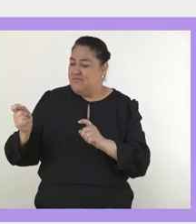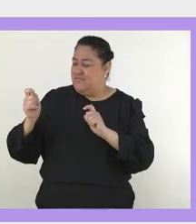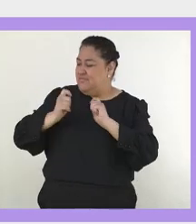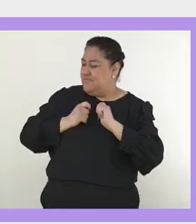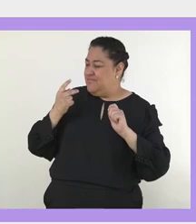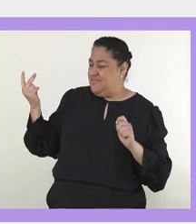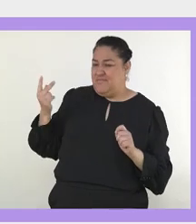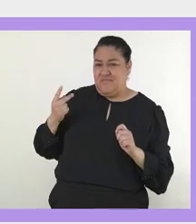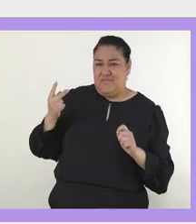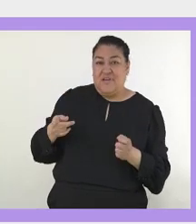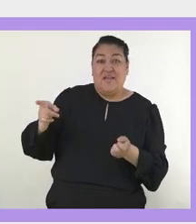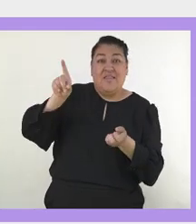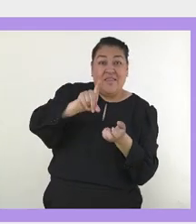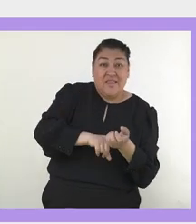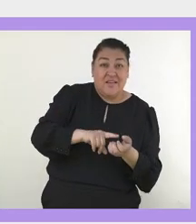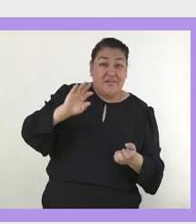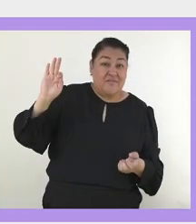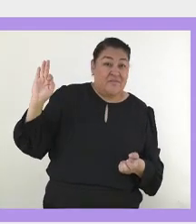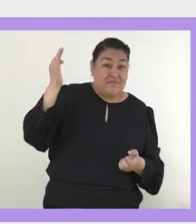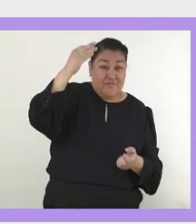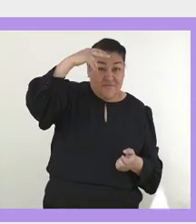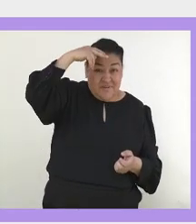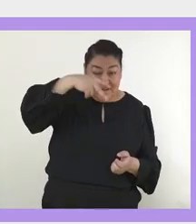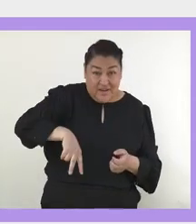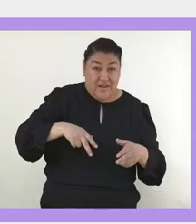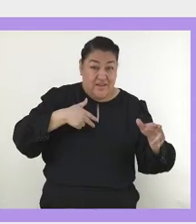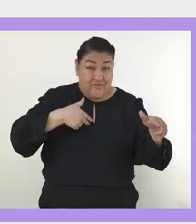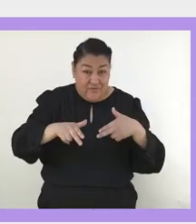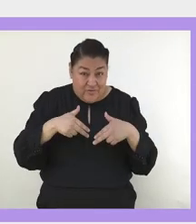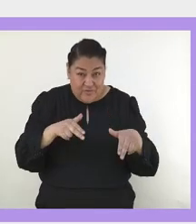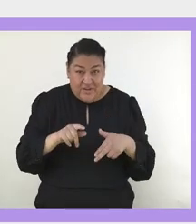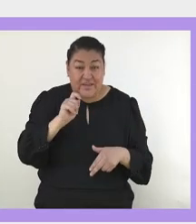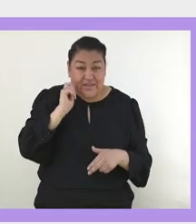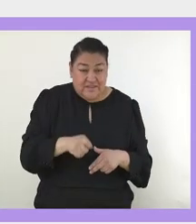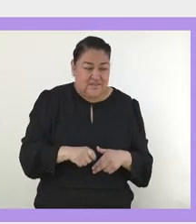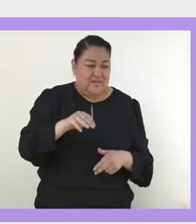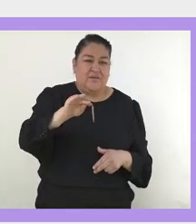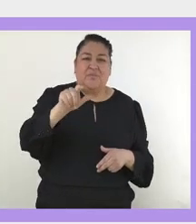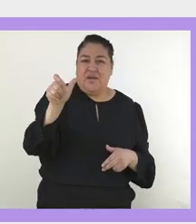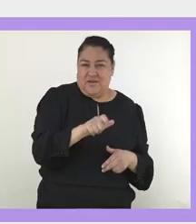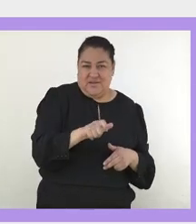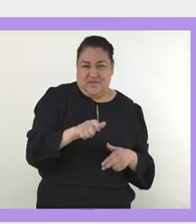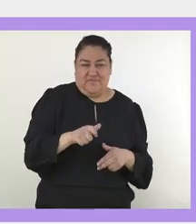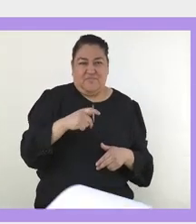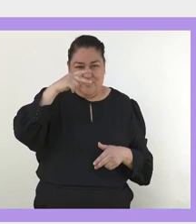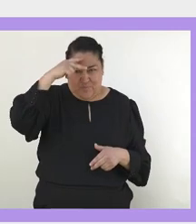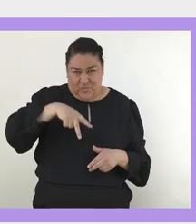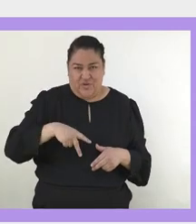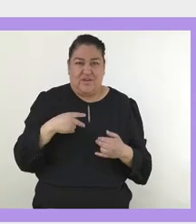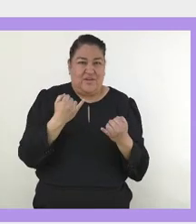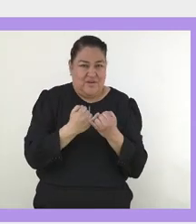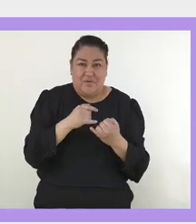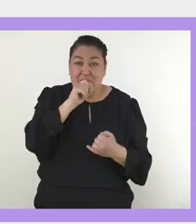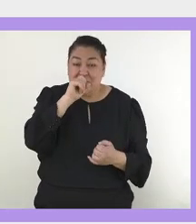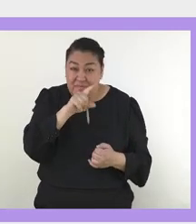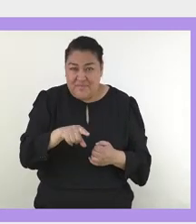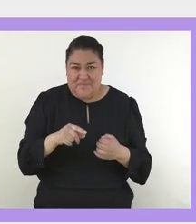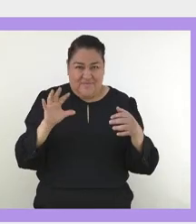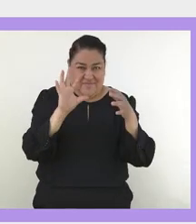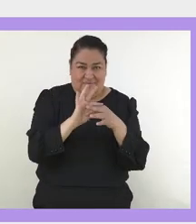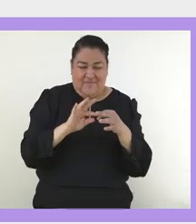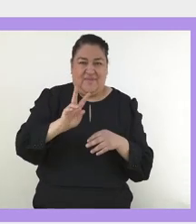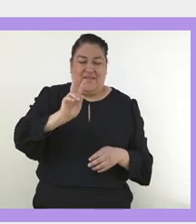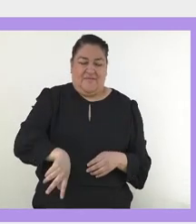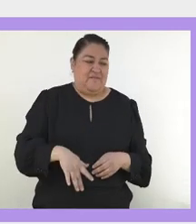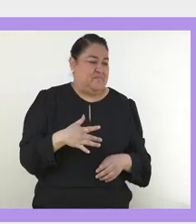hay un enorme entre la Federación Mexicana de Fútbol la Liga MX femenil selecciones nacionales femeniles que de